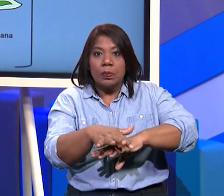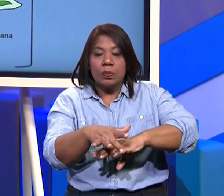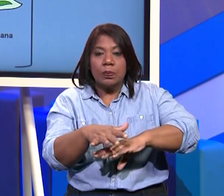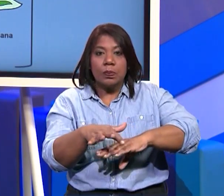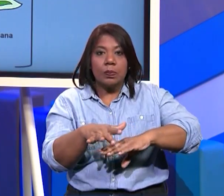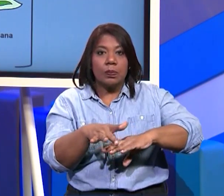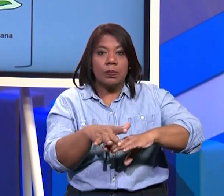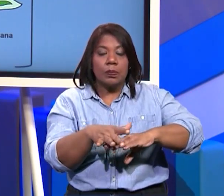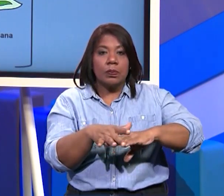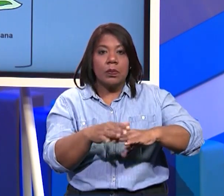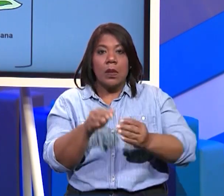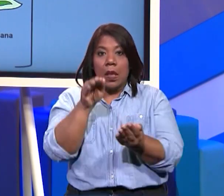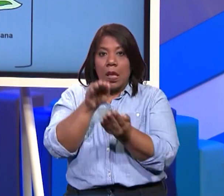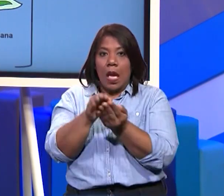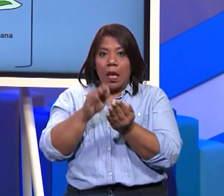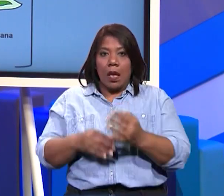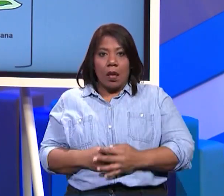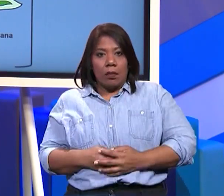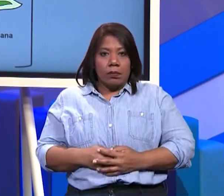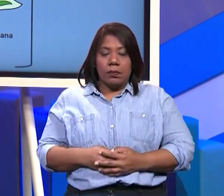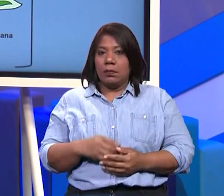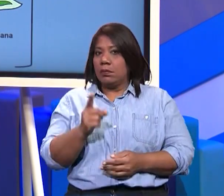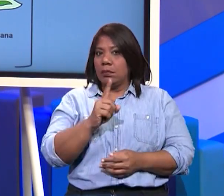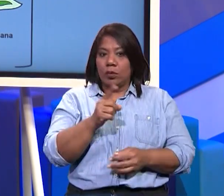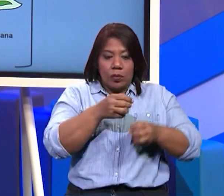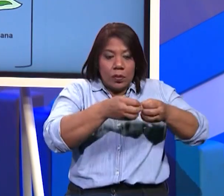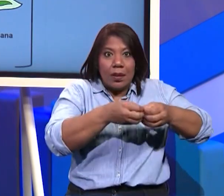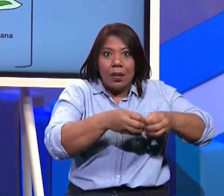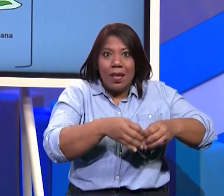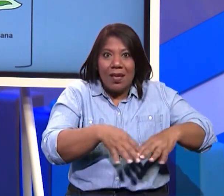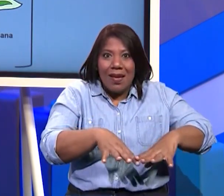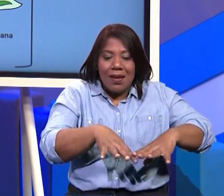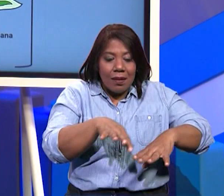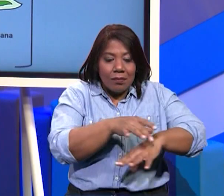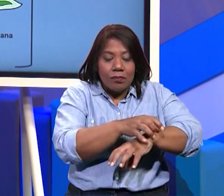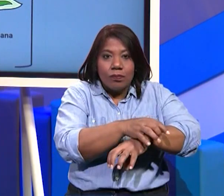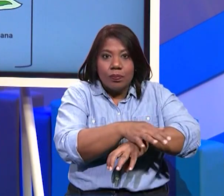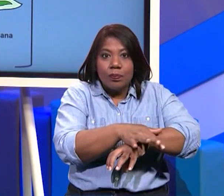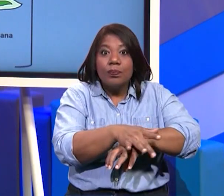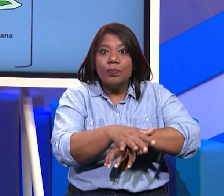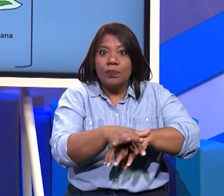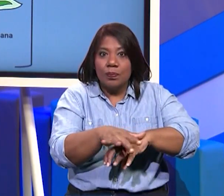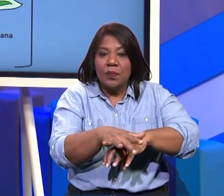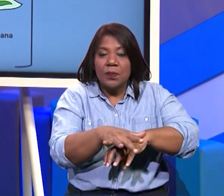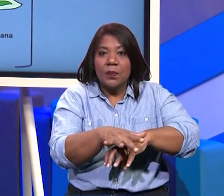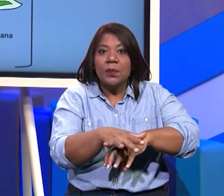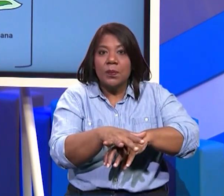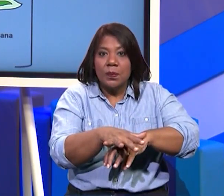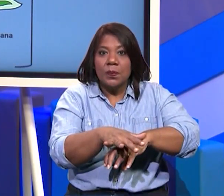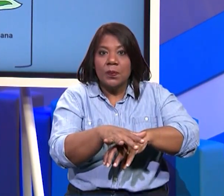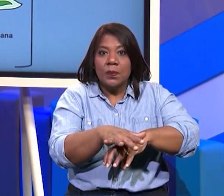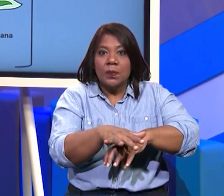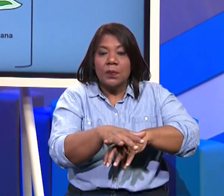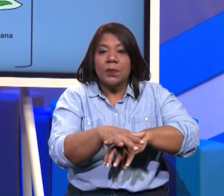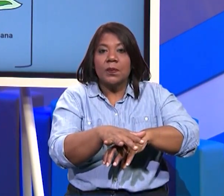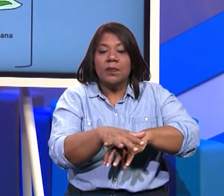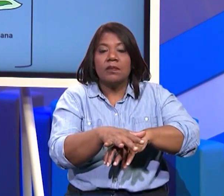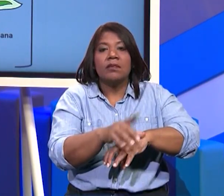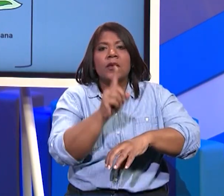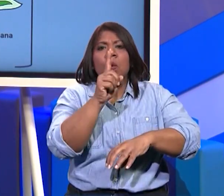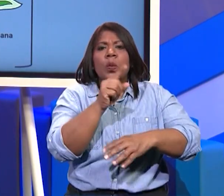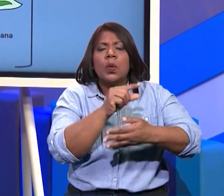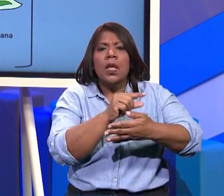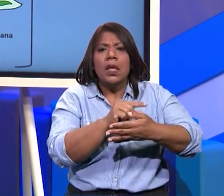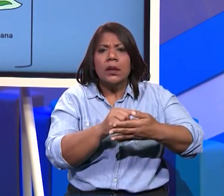pueden nacer o no pueden eclosionar si están en la tierra. Ellos necesitan un medio acuático. Al cabo más o menos de una